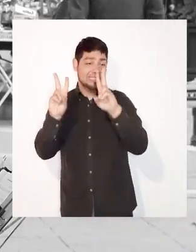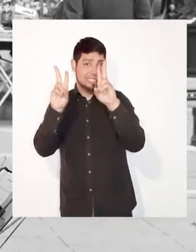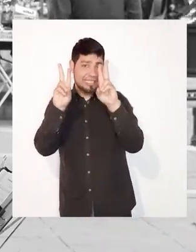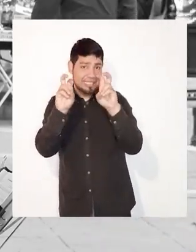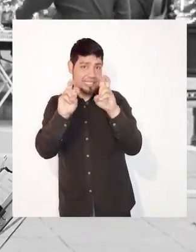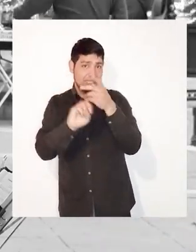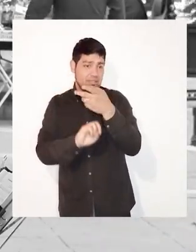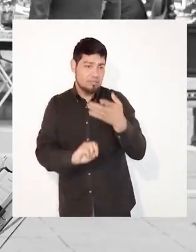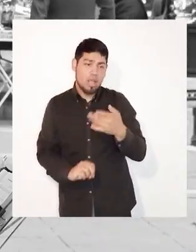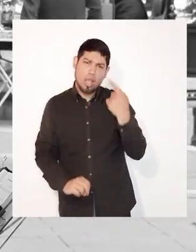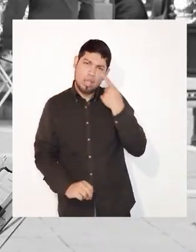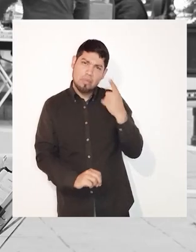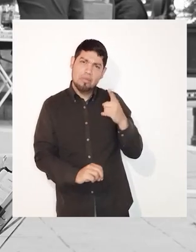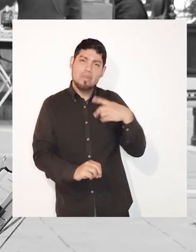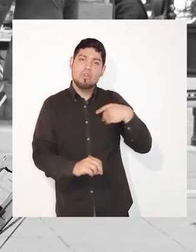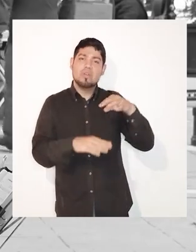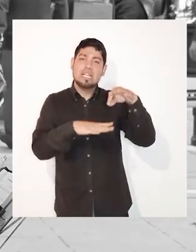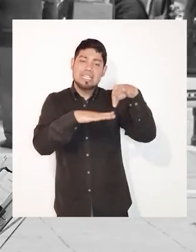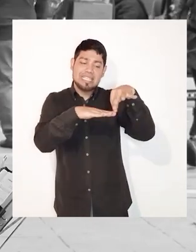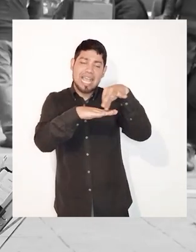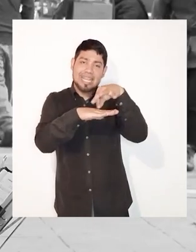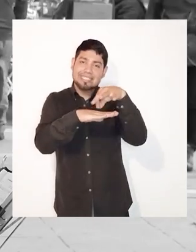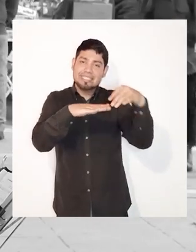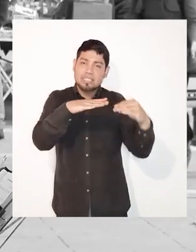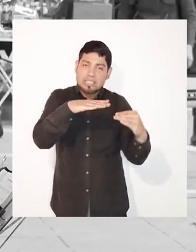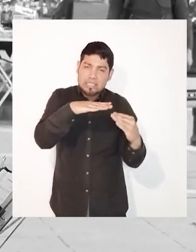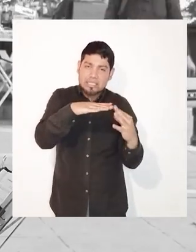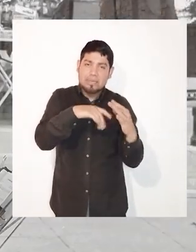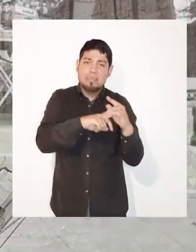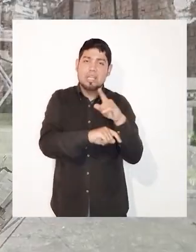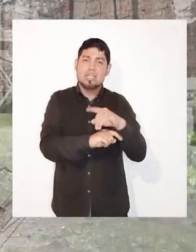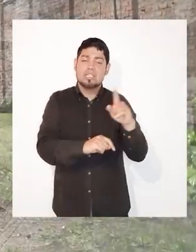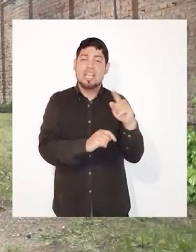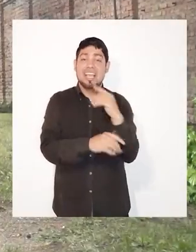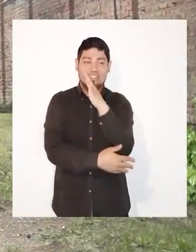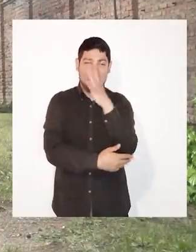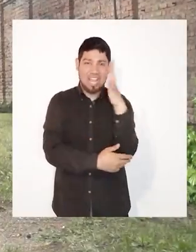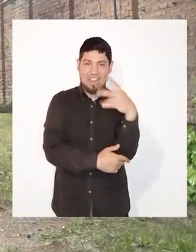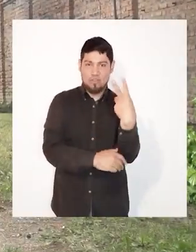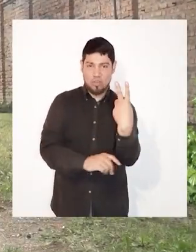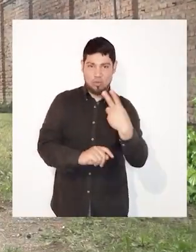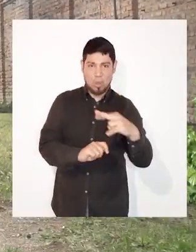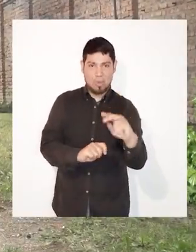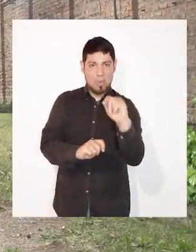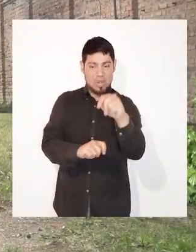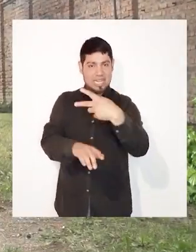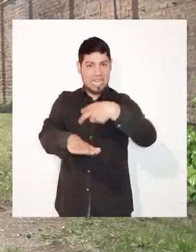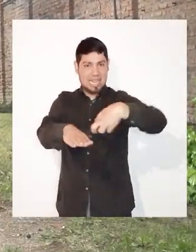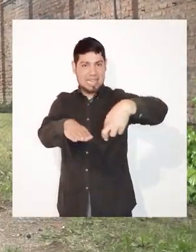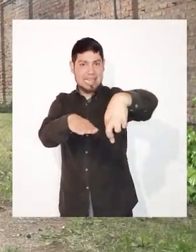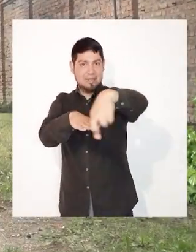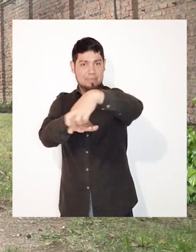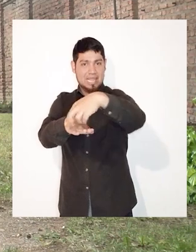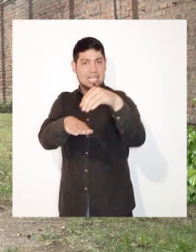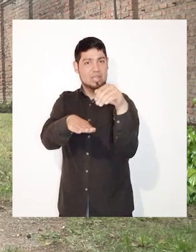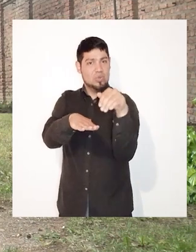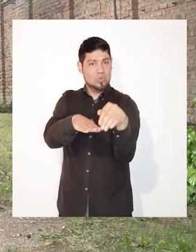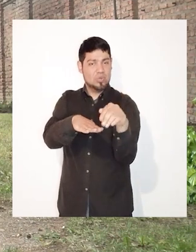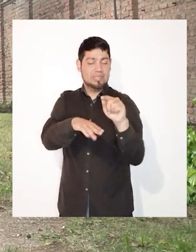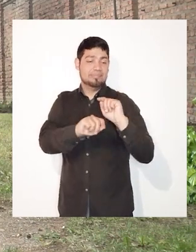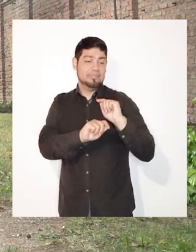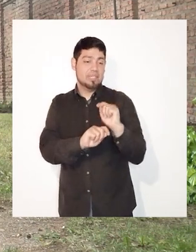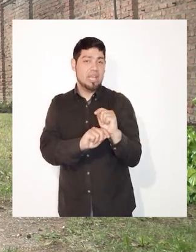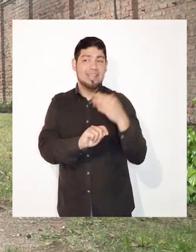ejemplo, aquí tenemos uno de los personajes, una semilla de Notofagus, que son árboles característicos de la